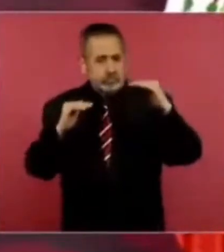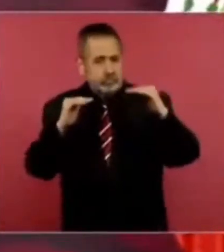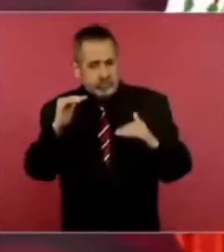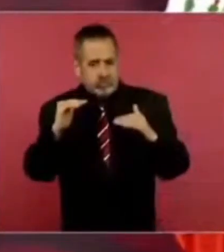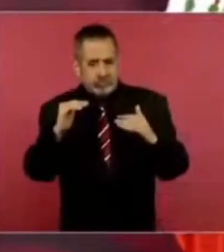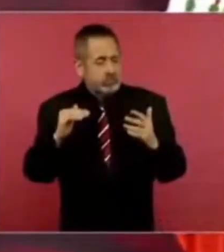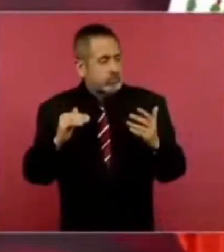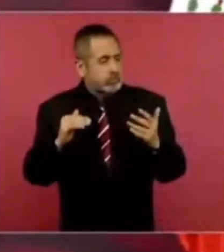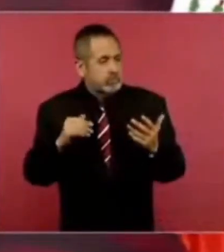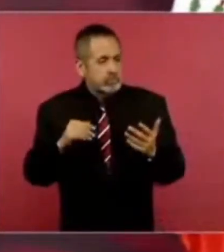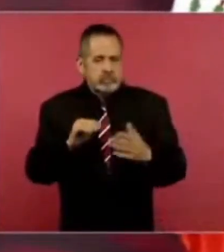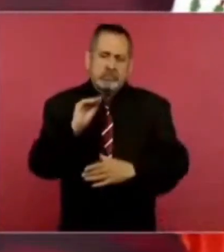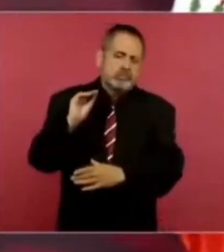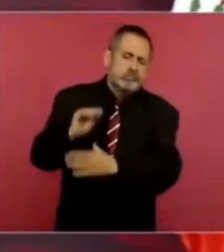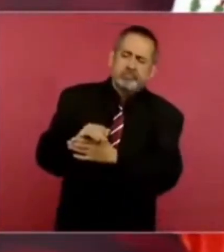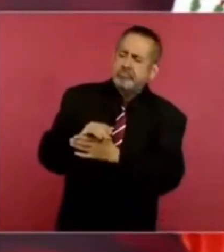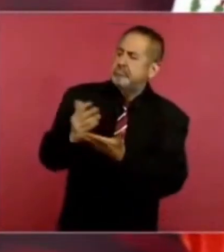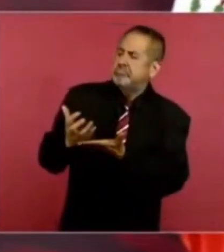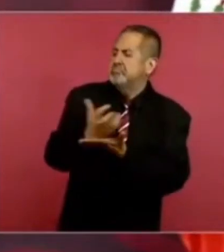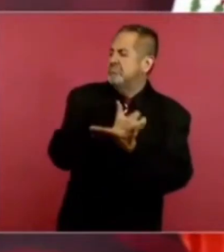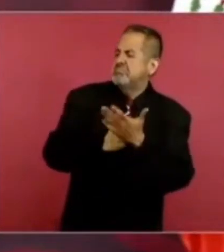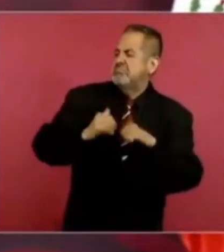Solo eso.